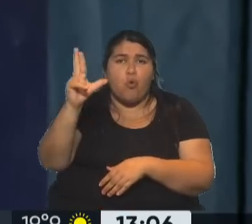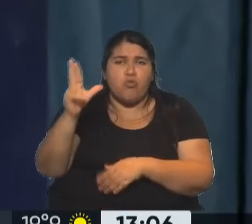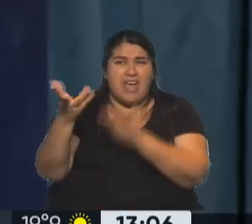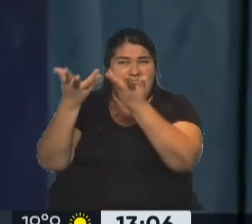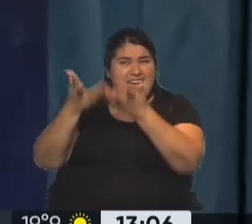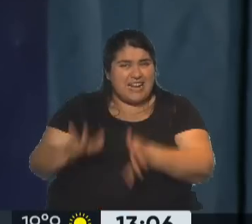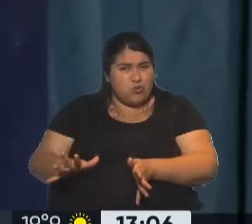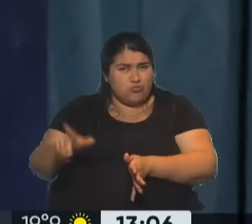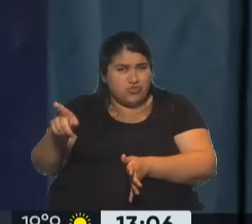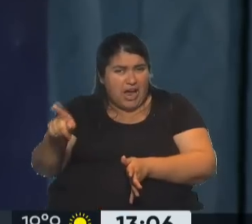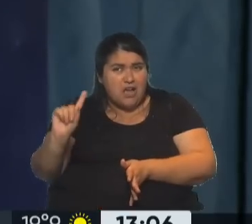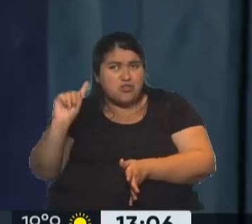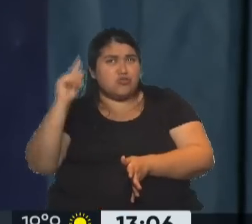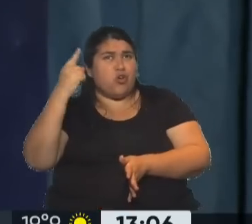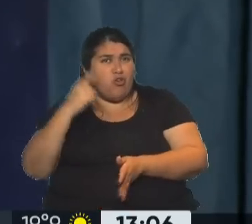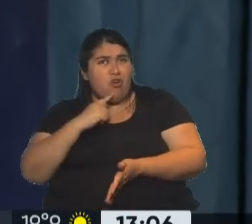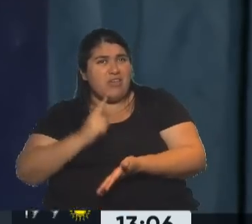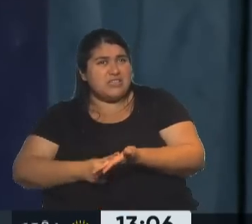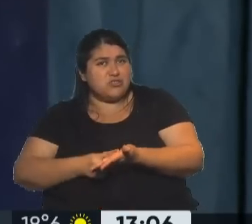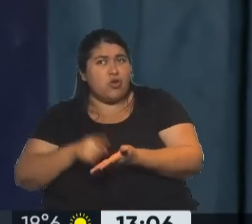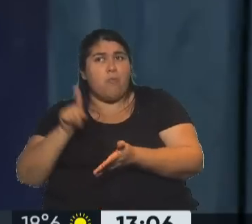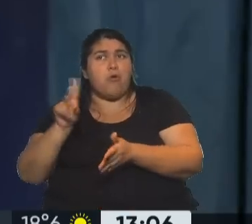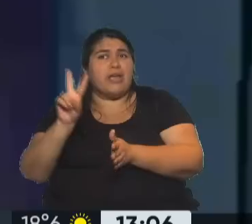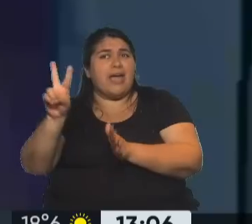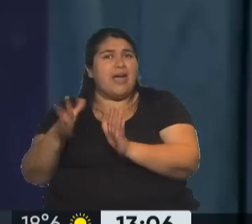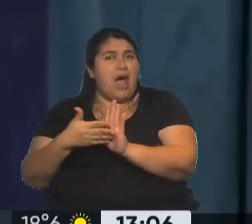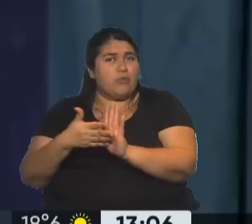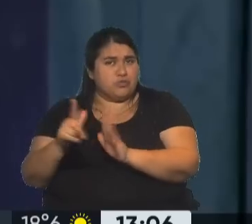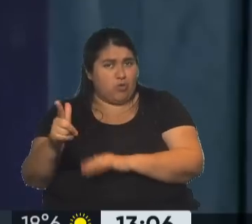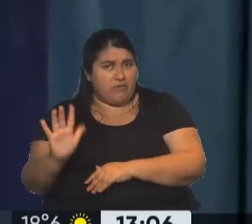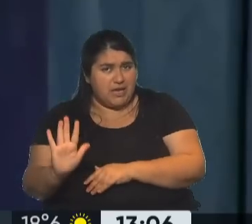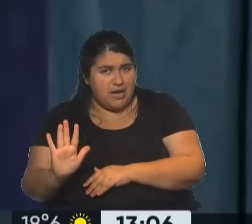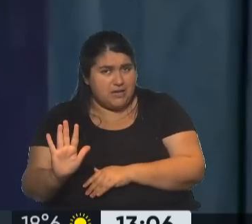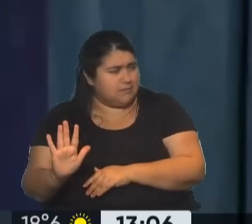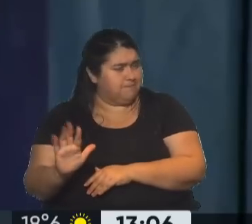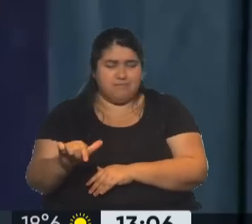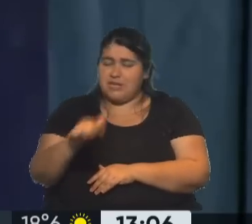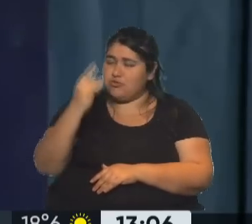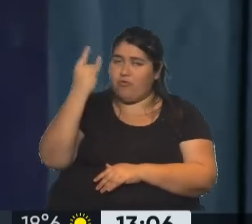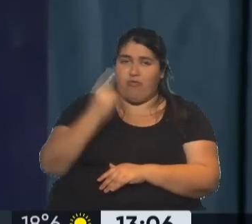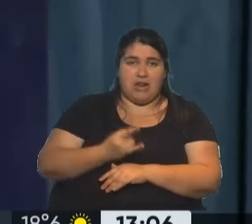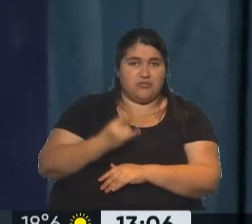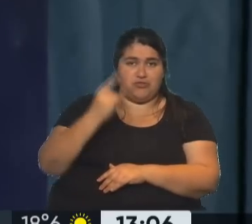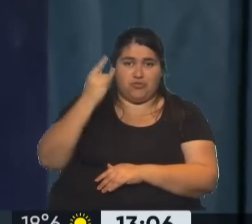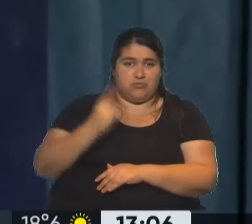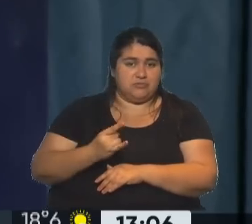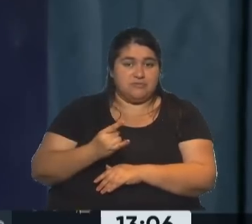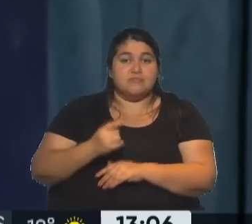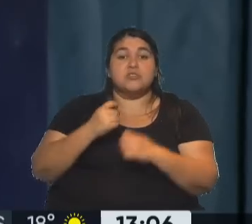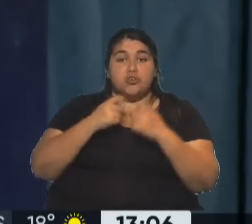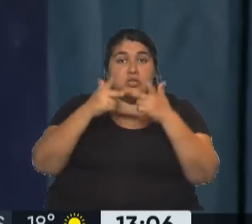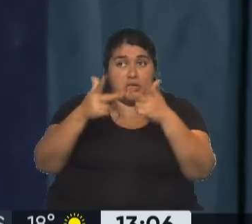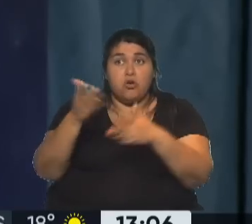renunciamiento histórico porque estaba inhabilitado. Es totalmente falso. Es más, yo diría que